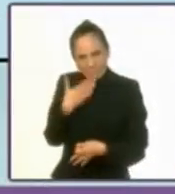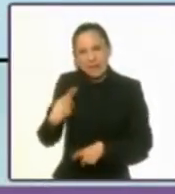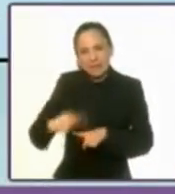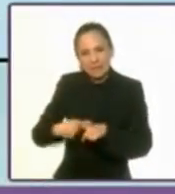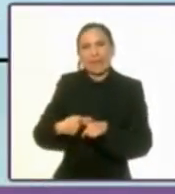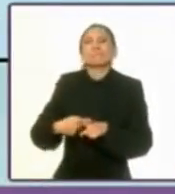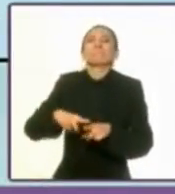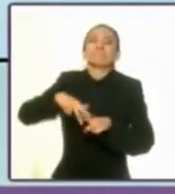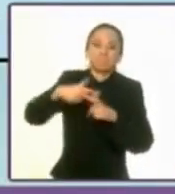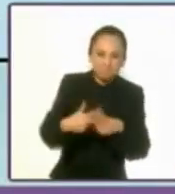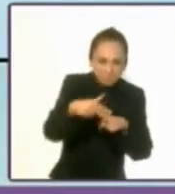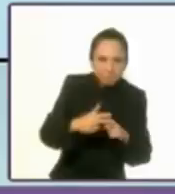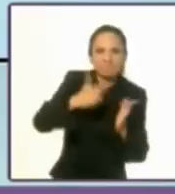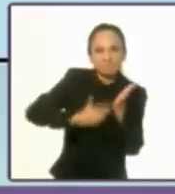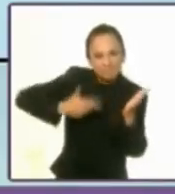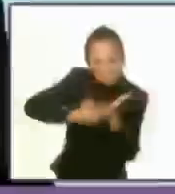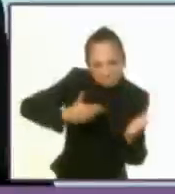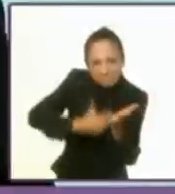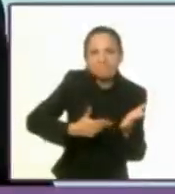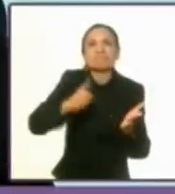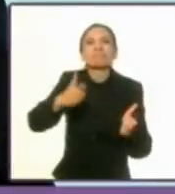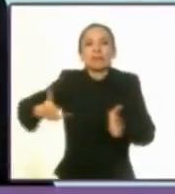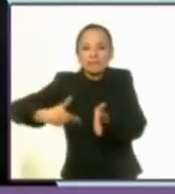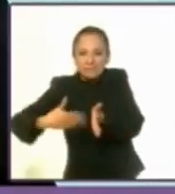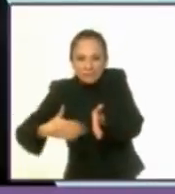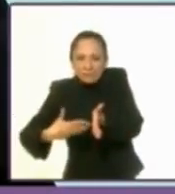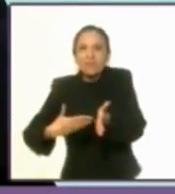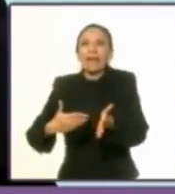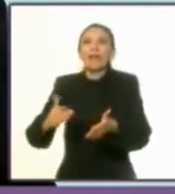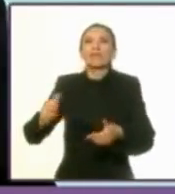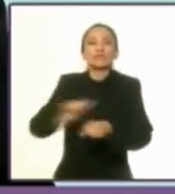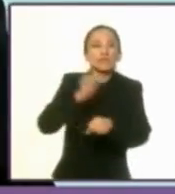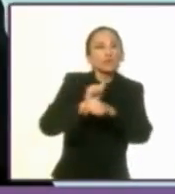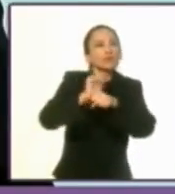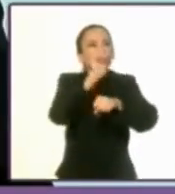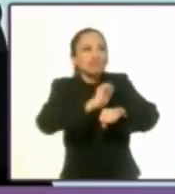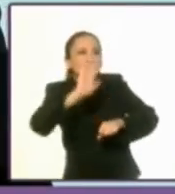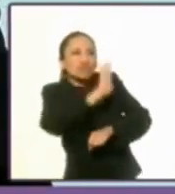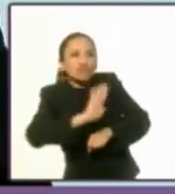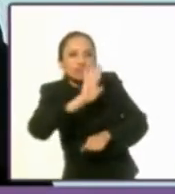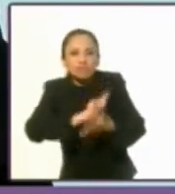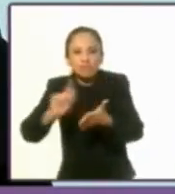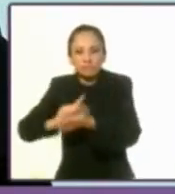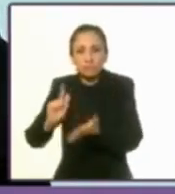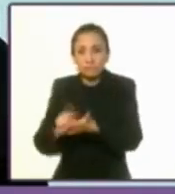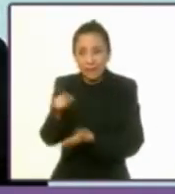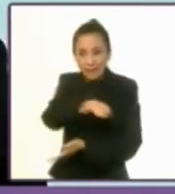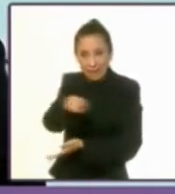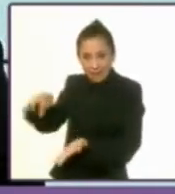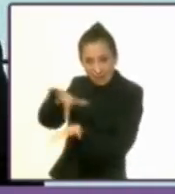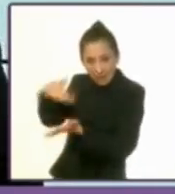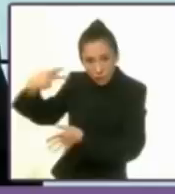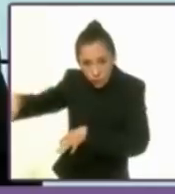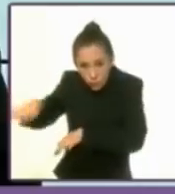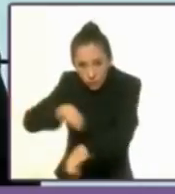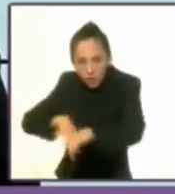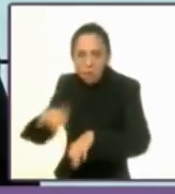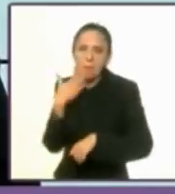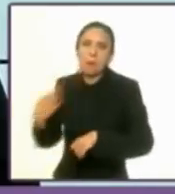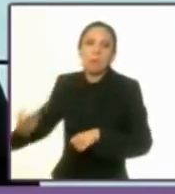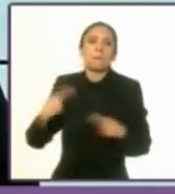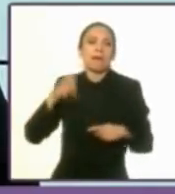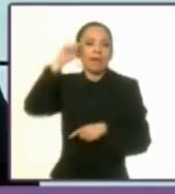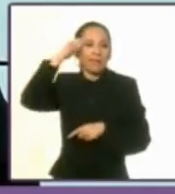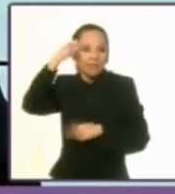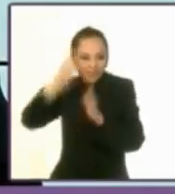los lavacoches son los que hacen posible que esta ciudad los albañiles son los que